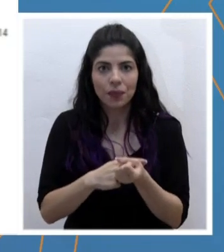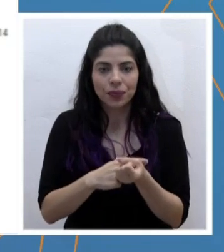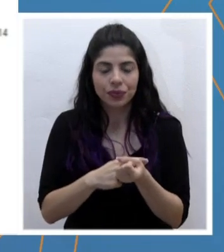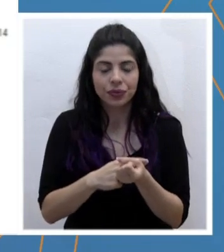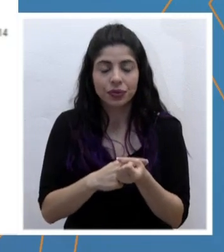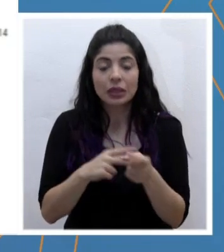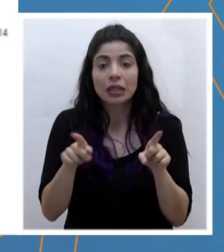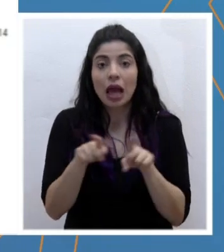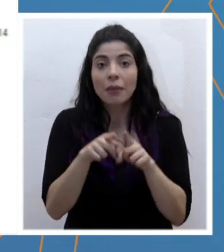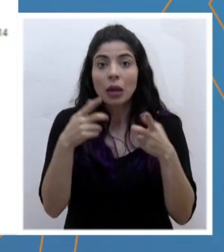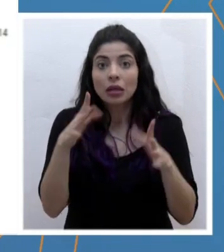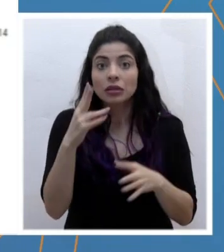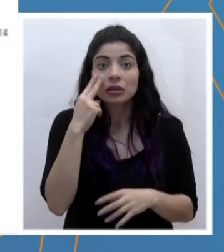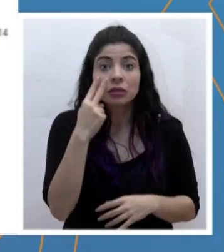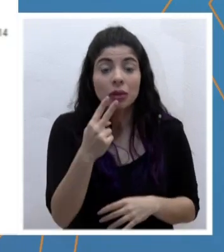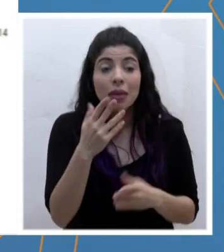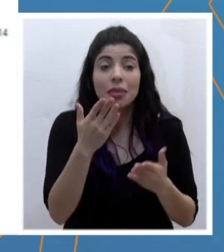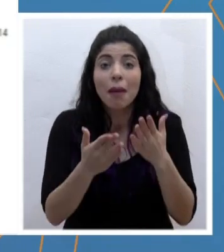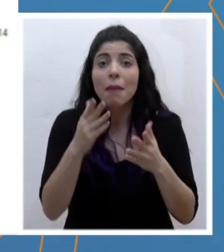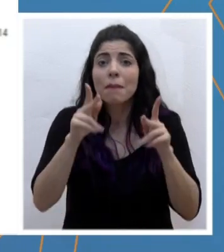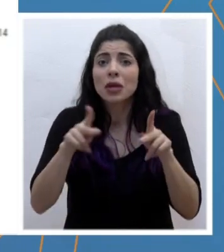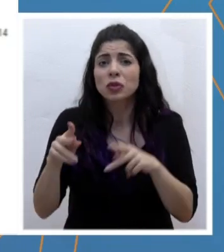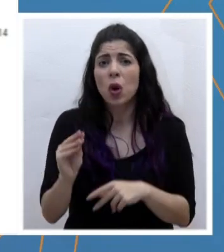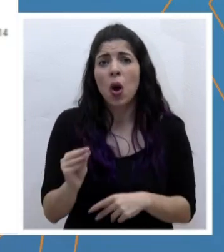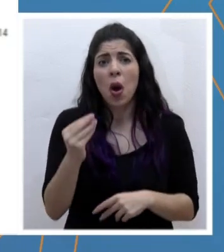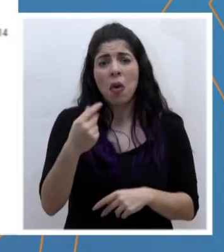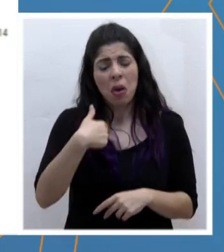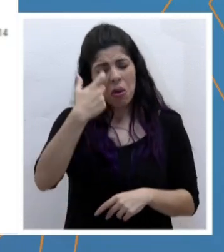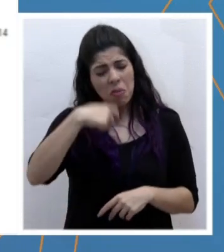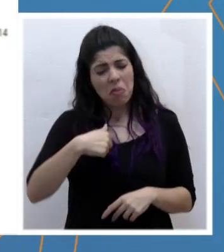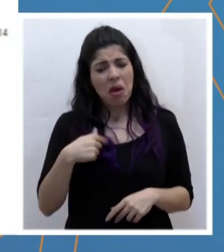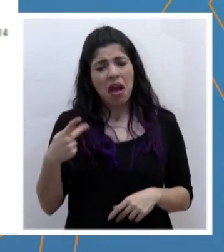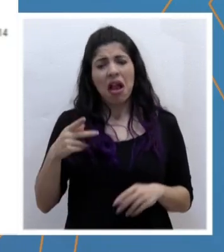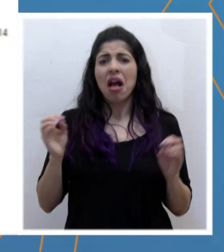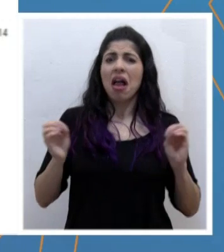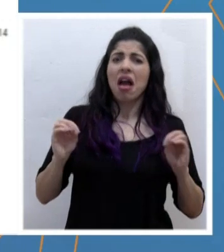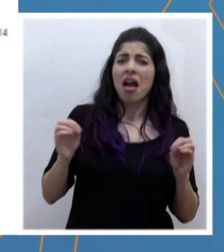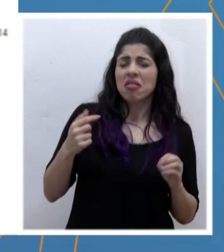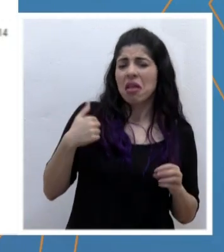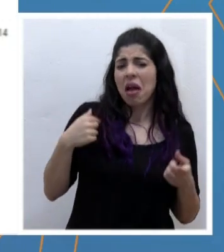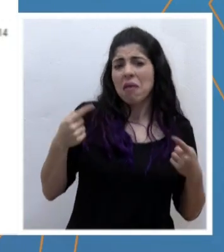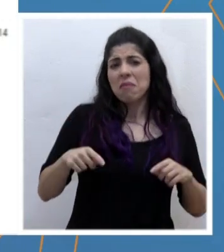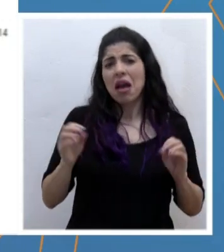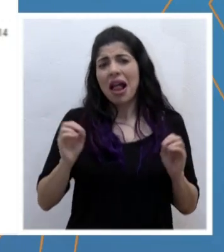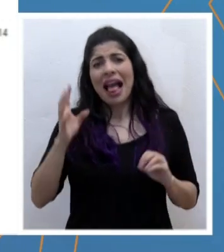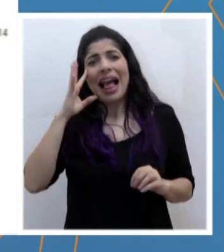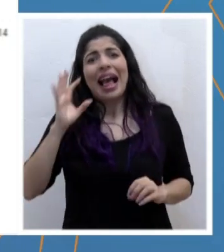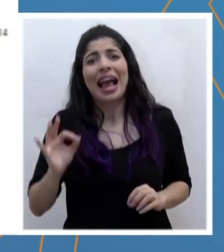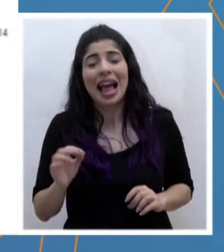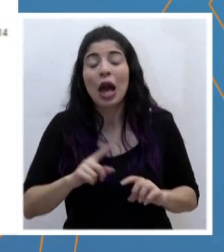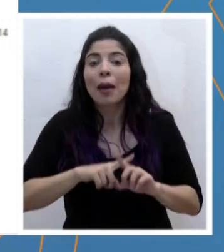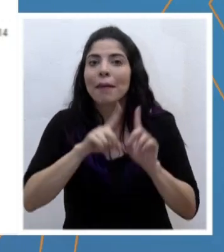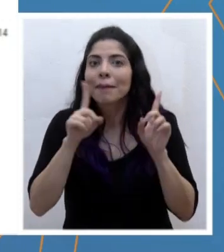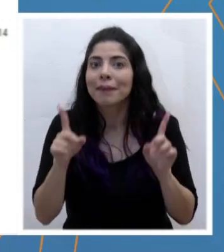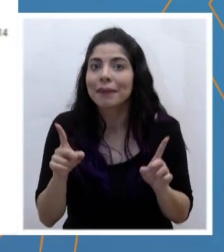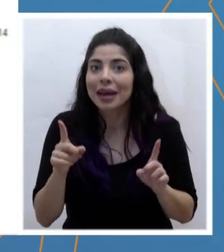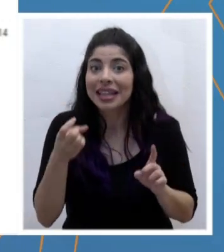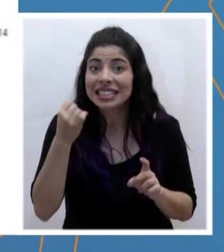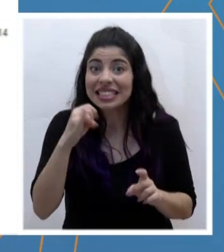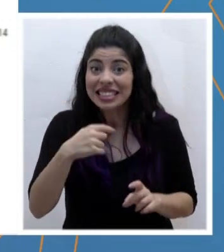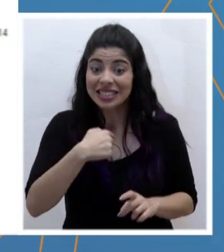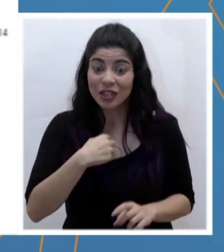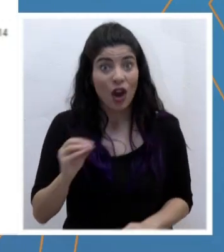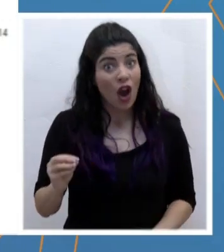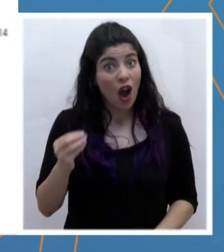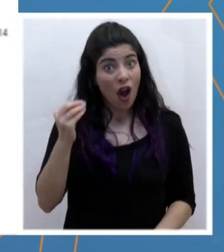hemos evidenciado que tal vez las personas jóvenes sin factores de riesgo piensan que a ellos no les va a pasar nada. Pero es que si yo soy una